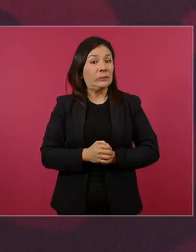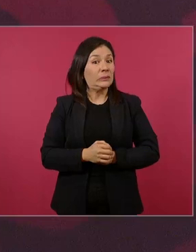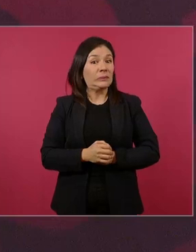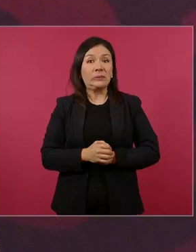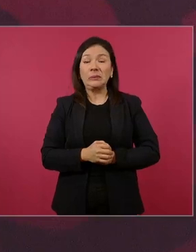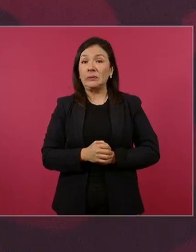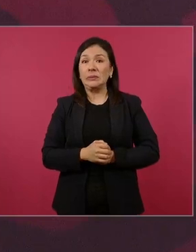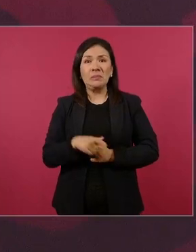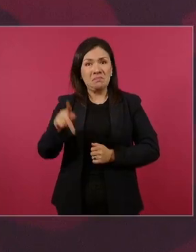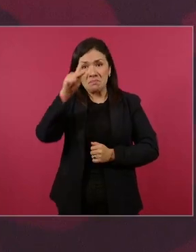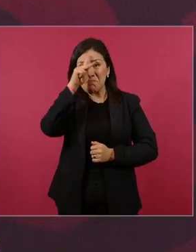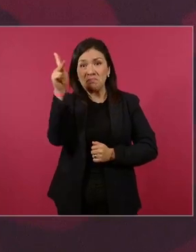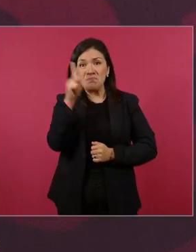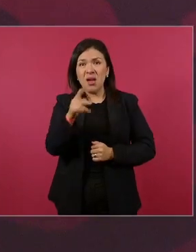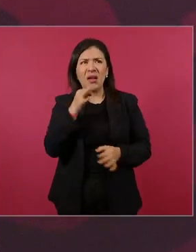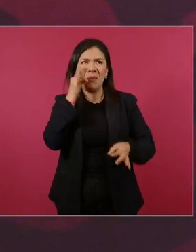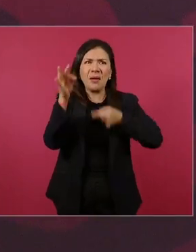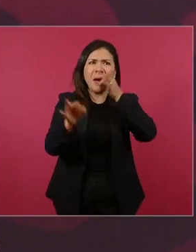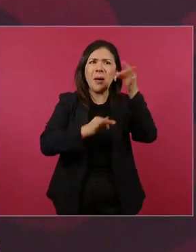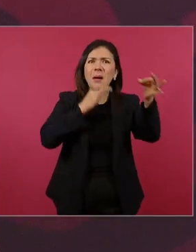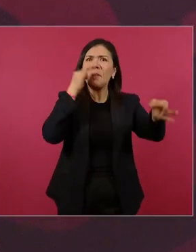una campaña